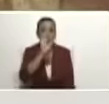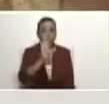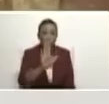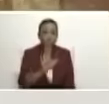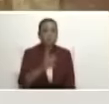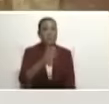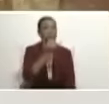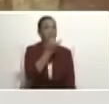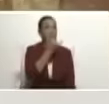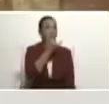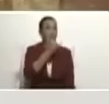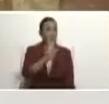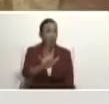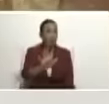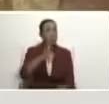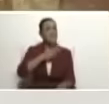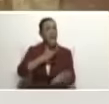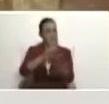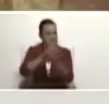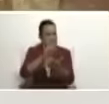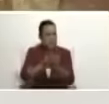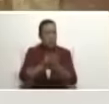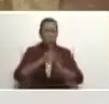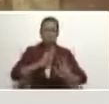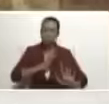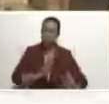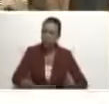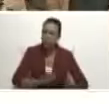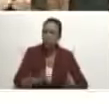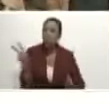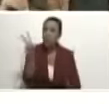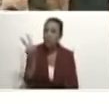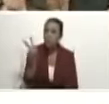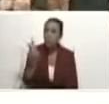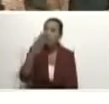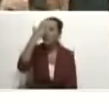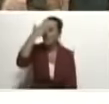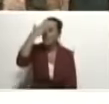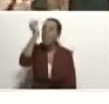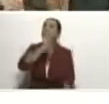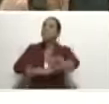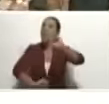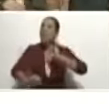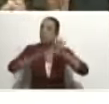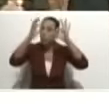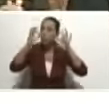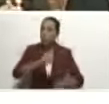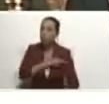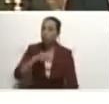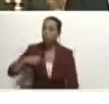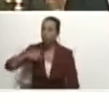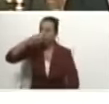nosotros. Pacifista, pacifista. Pero sabemos defender lo nuestro.